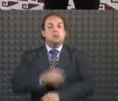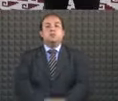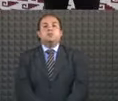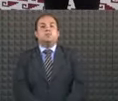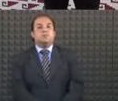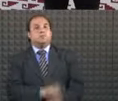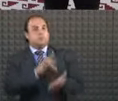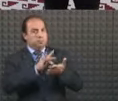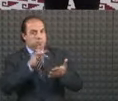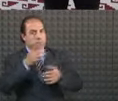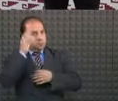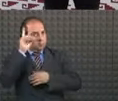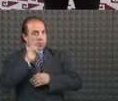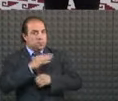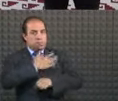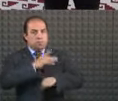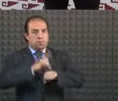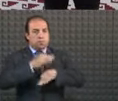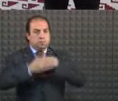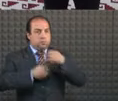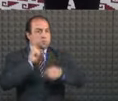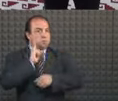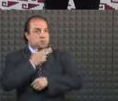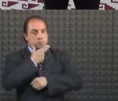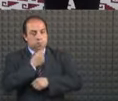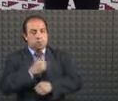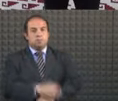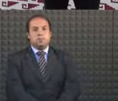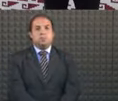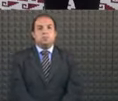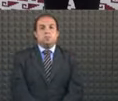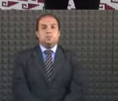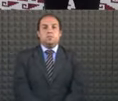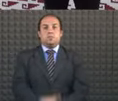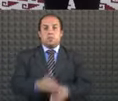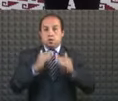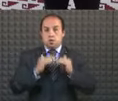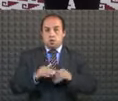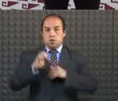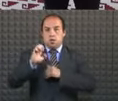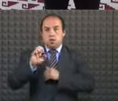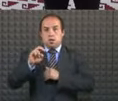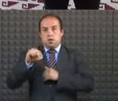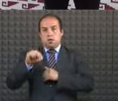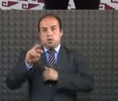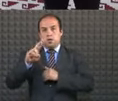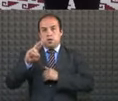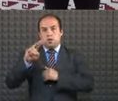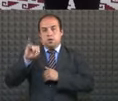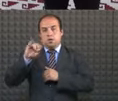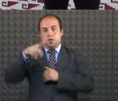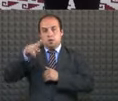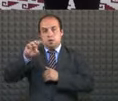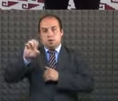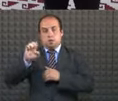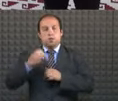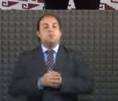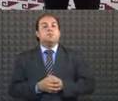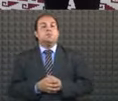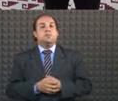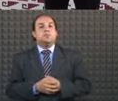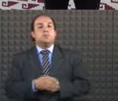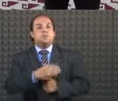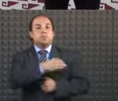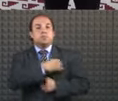muchas gracias, doctora. Buenos días a todos. Buenos días. Continuamos con Enrique Muñiz de Capital 21.